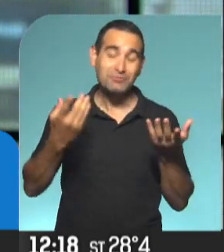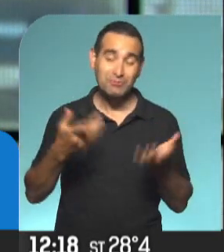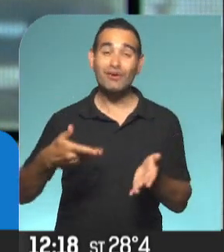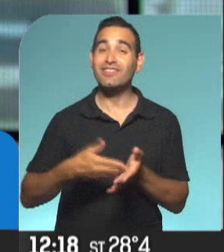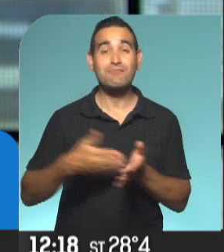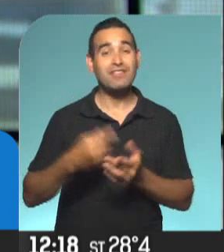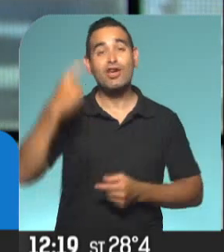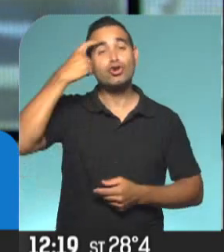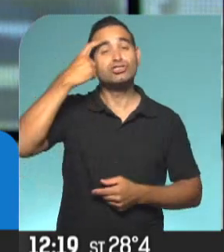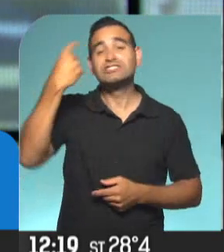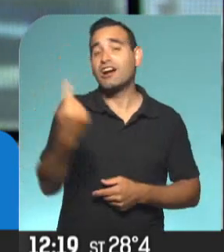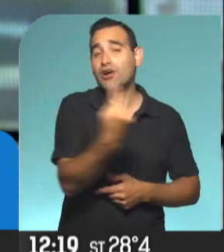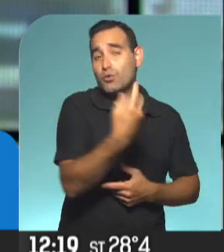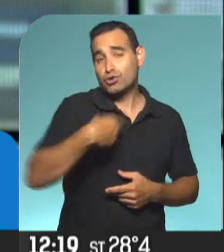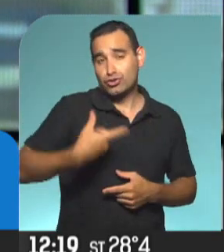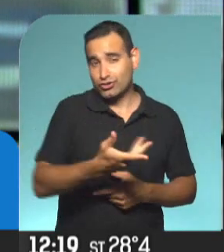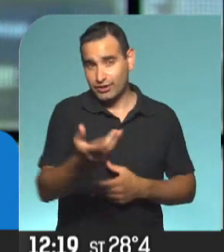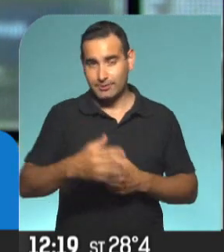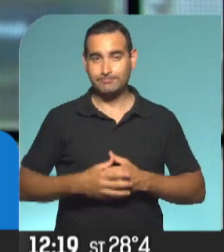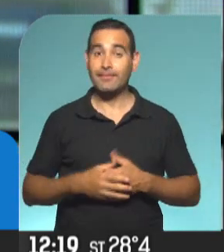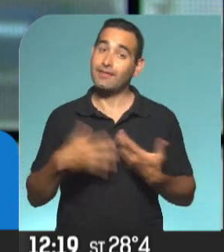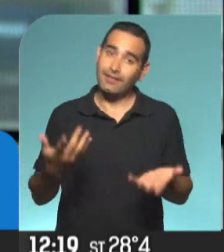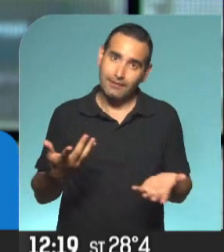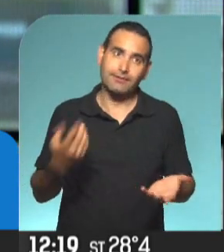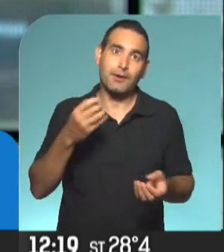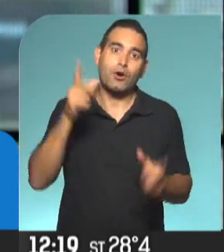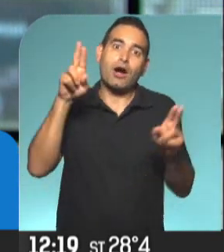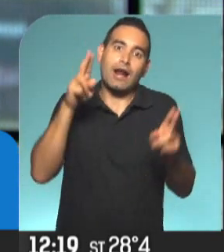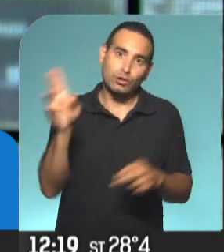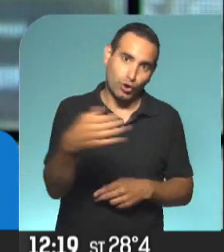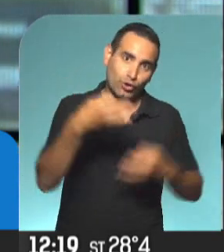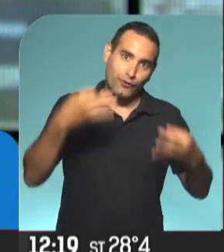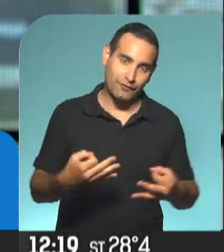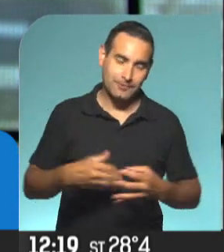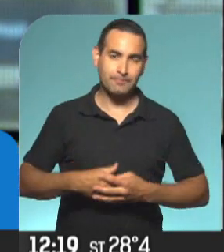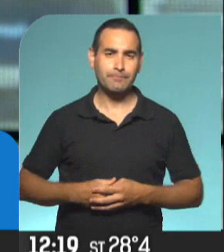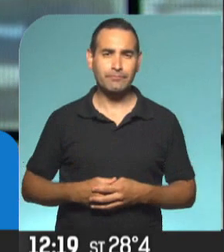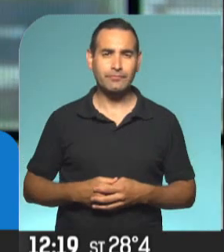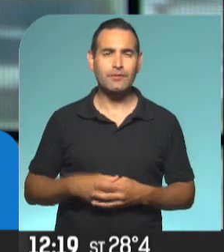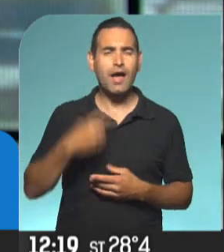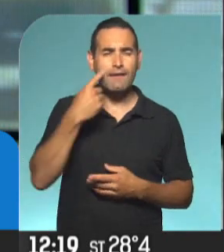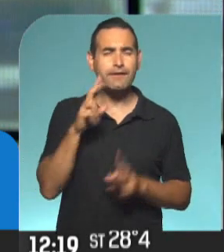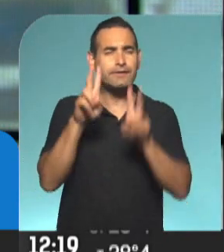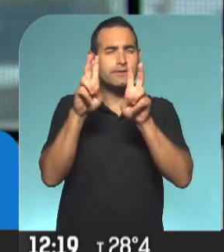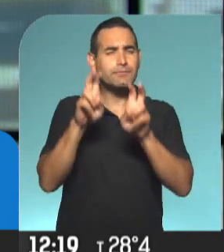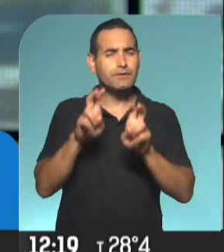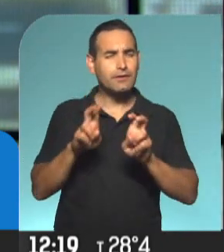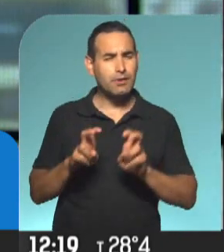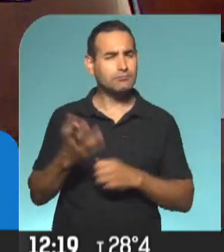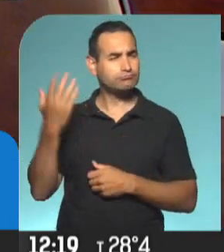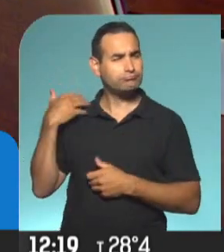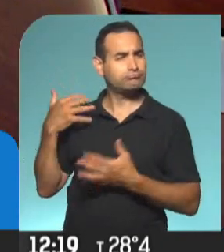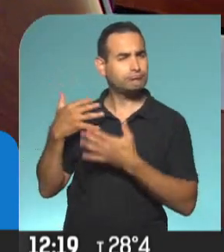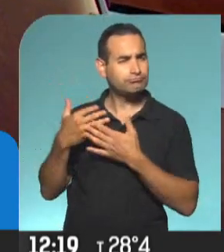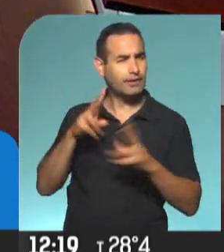de la conciencia social de cada uno de nosotros. Ahora, y hay que apelar a lo mejor de cada uno. Vamos a ver, doctor, algunos temas que han surgido en las últimas horas y